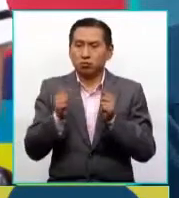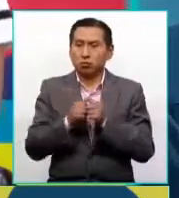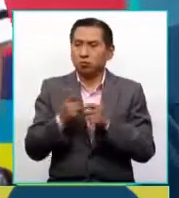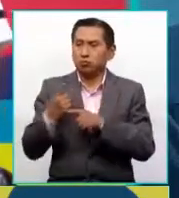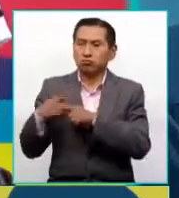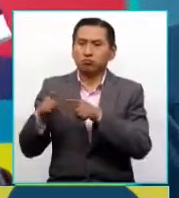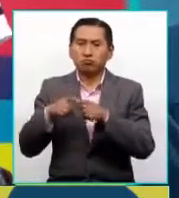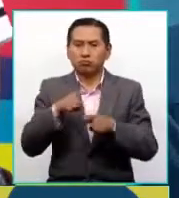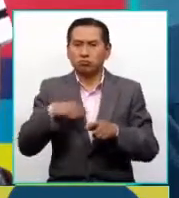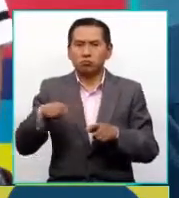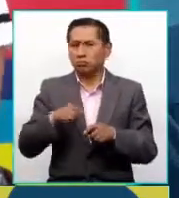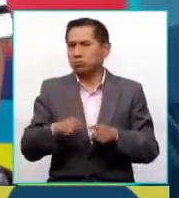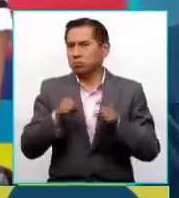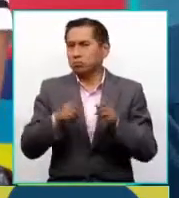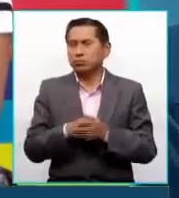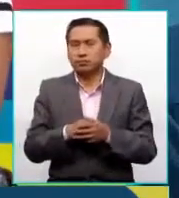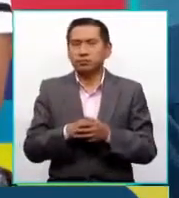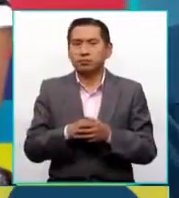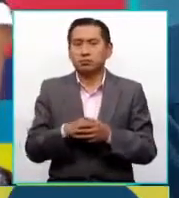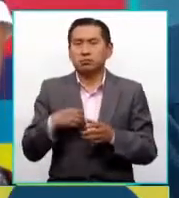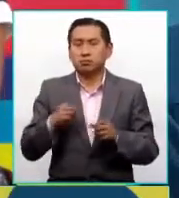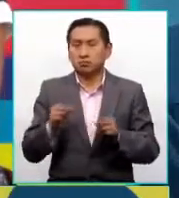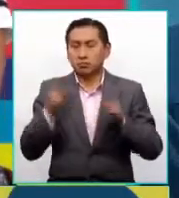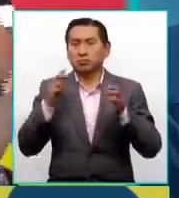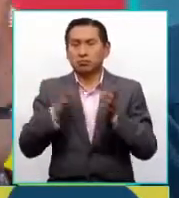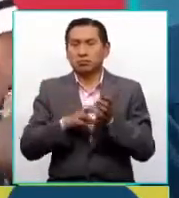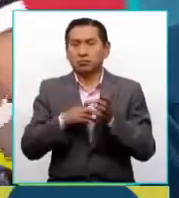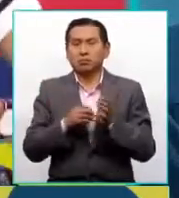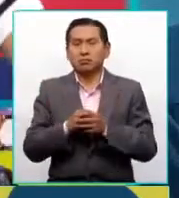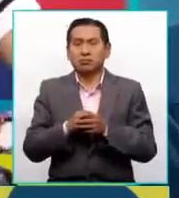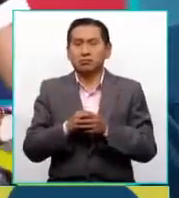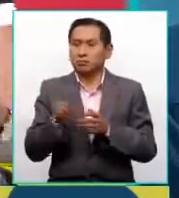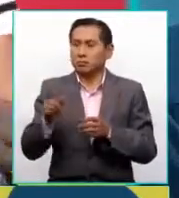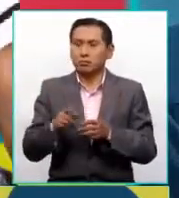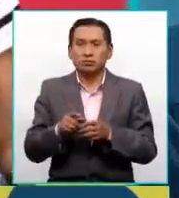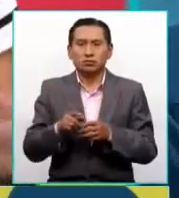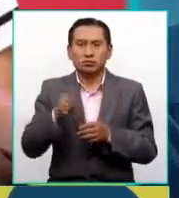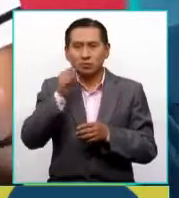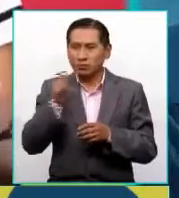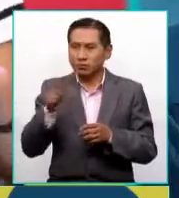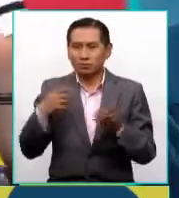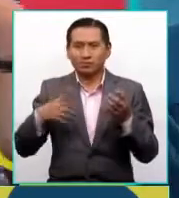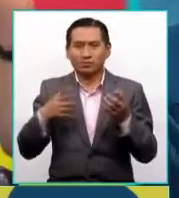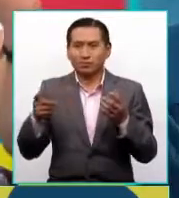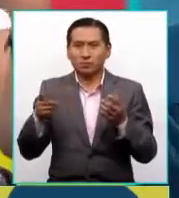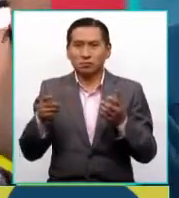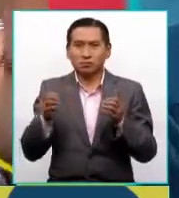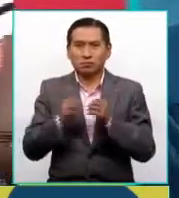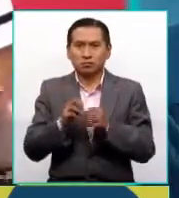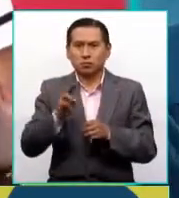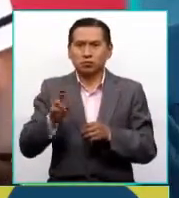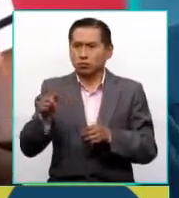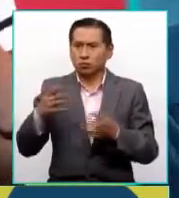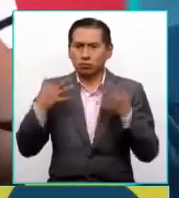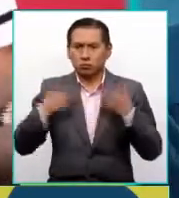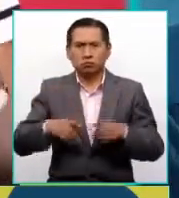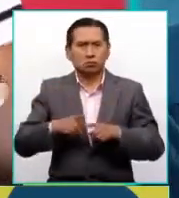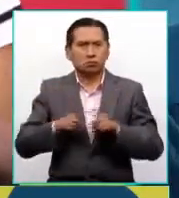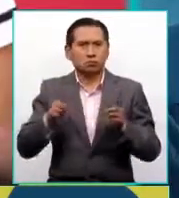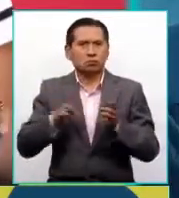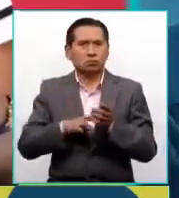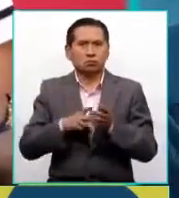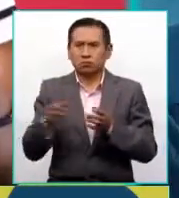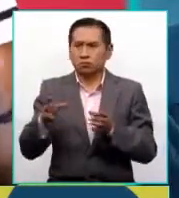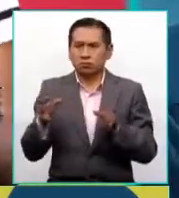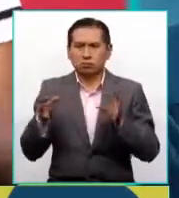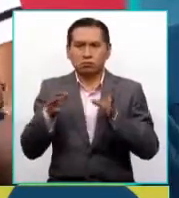universo de Timpana. Me llamaba mucho la atención el hecho de que Luciel también estuviera en esta línea de usar un vestuario distinto,